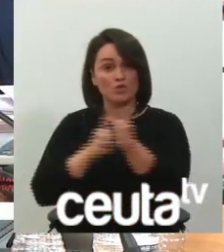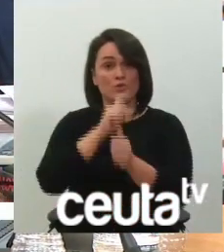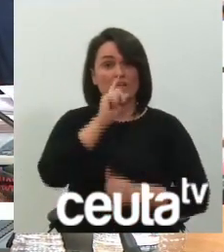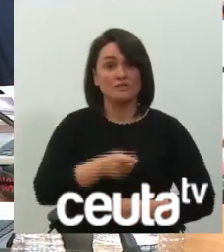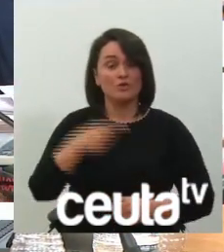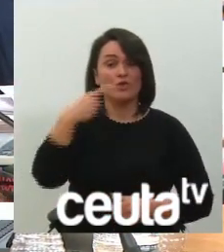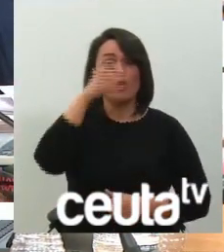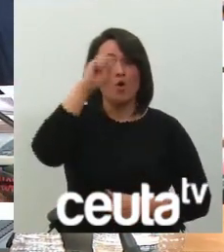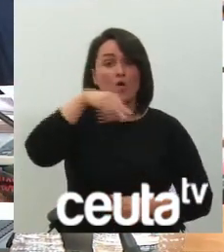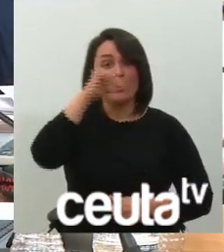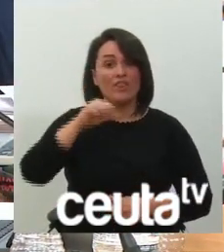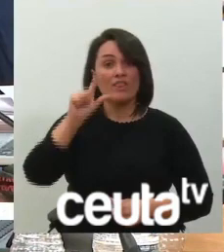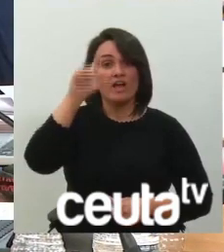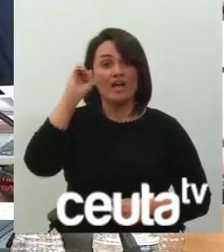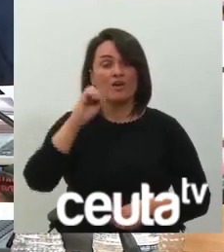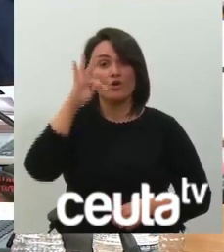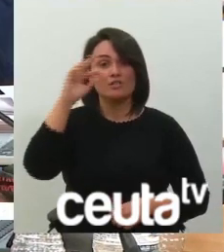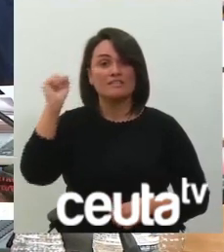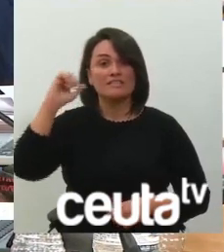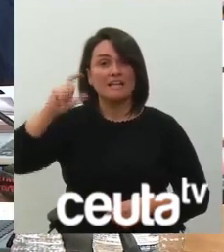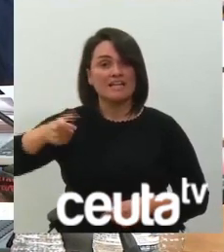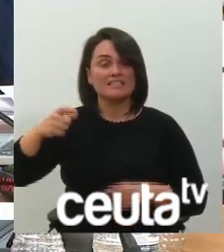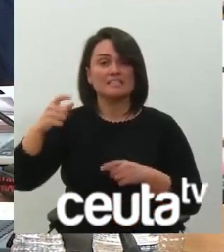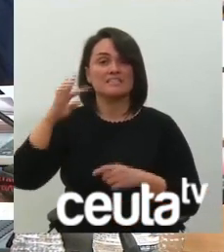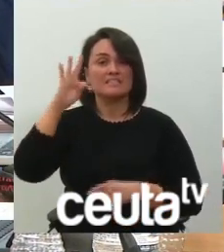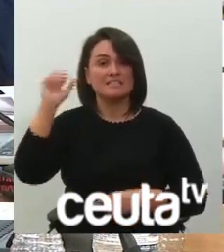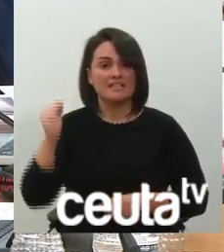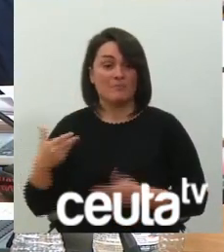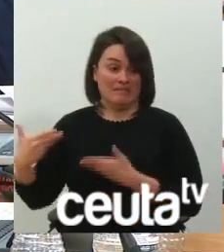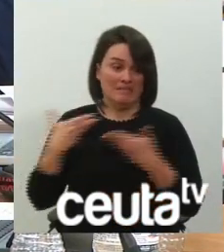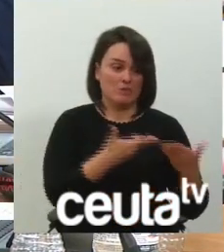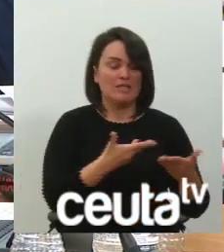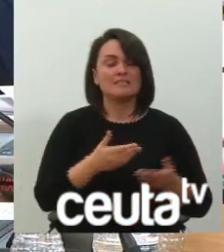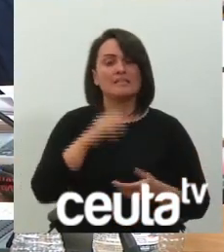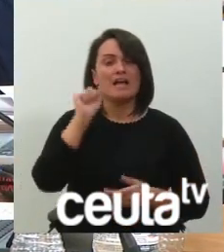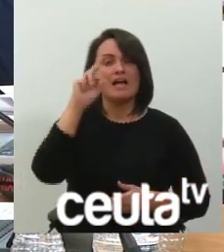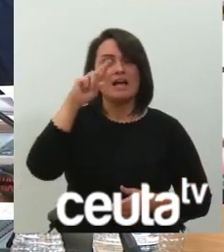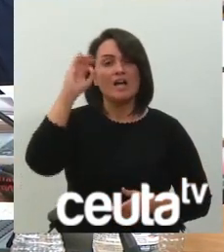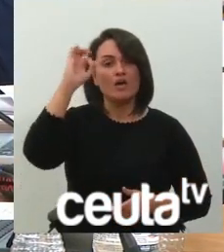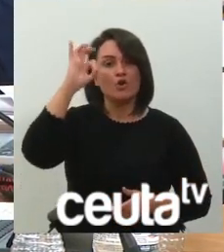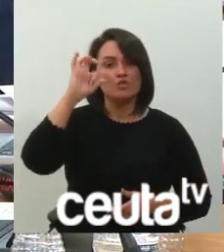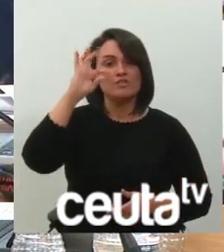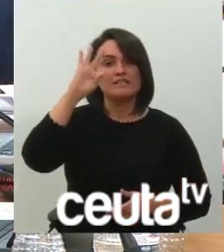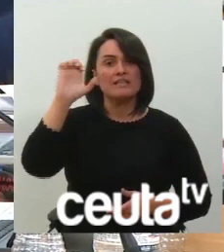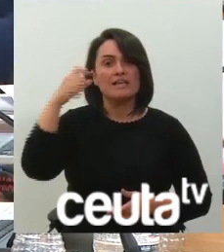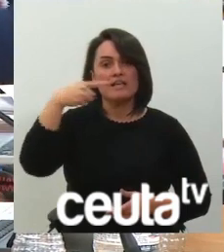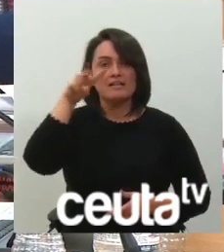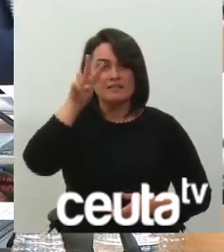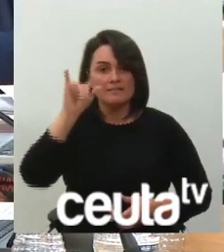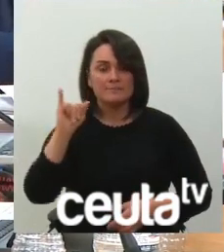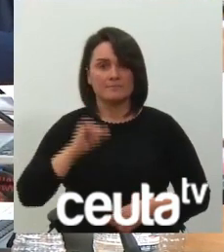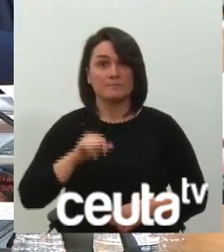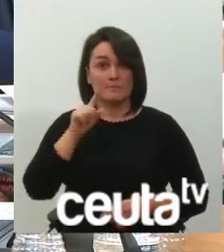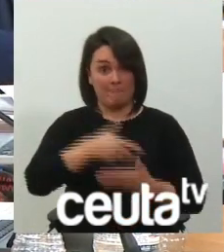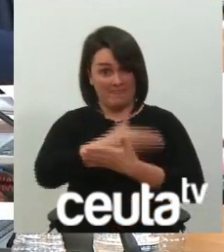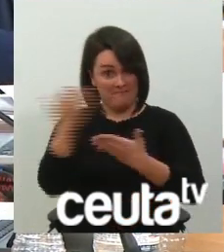el chico de los recados de aróstegui pues es ese chiringuito llamado el faro de ceuta publicaba un titular hace apenas unos días